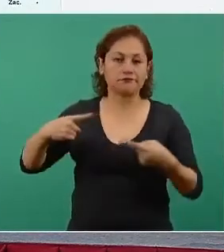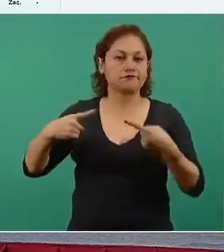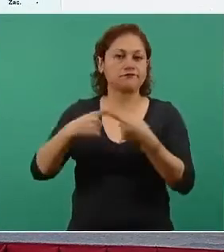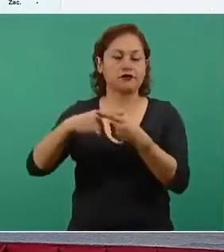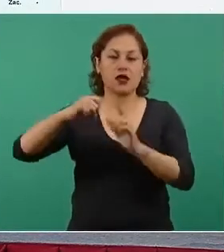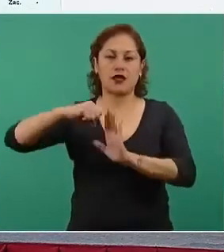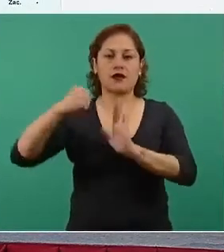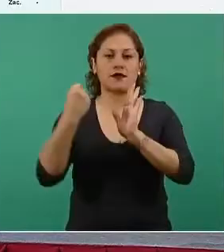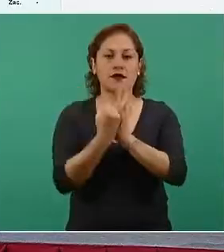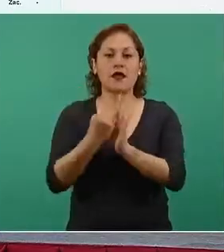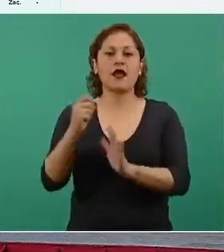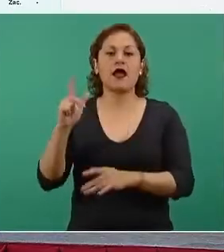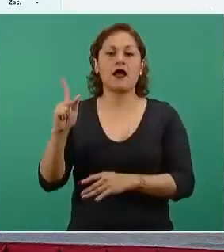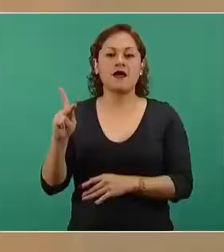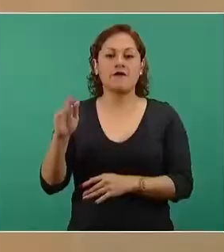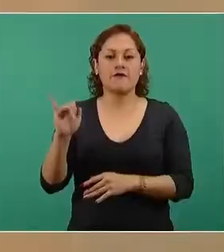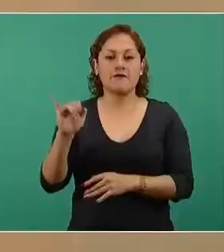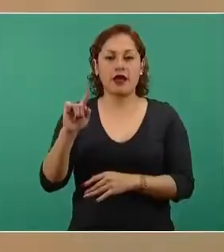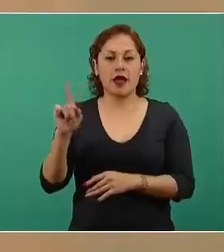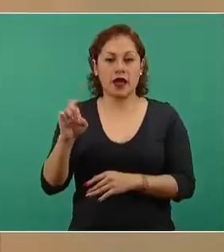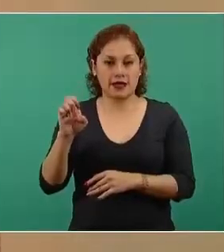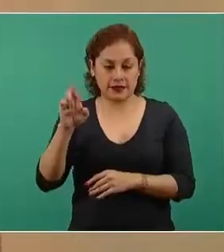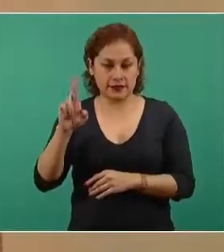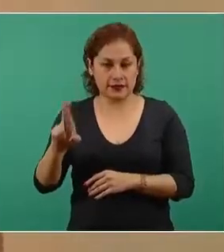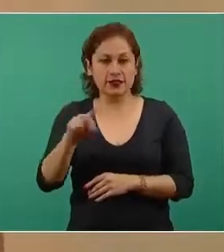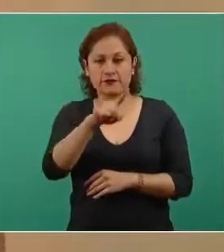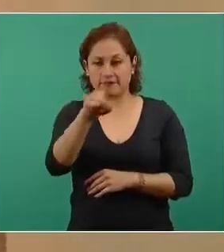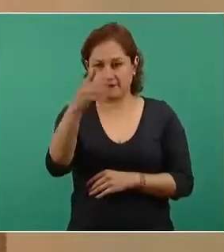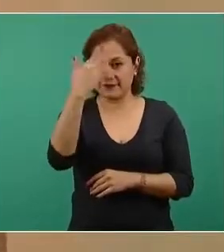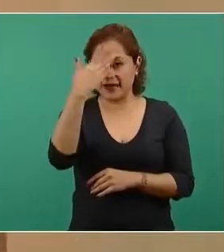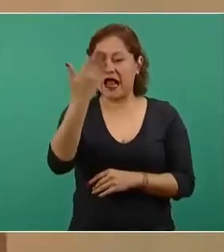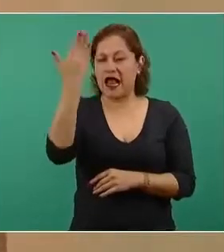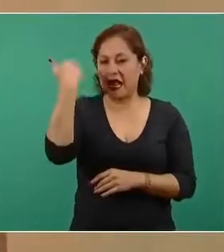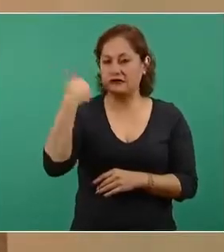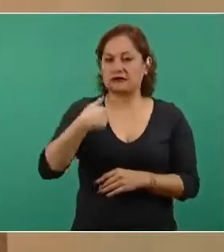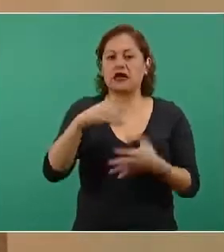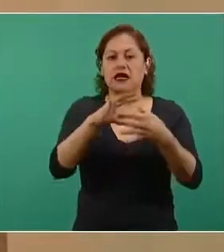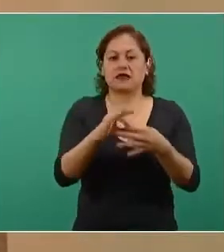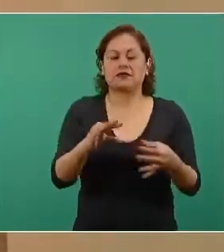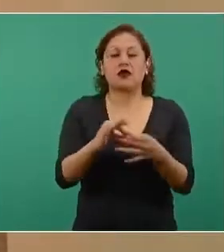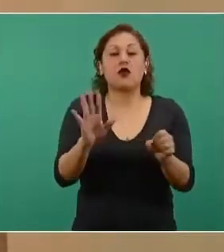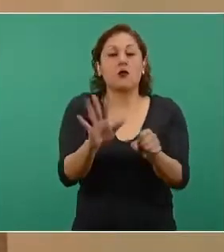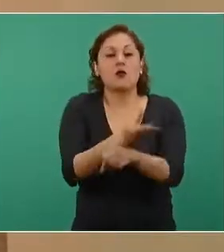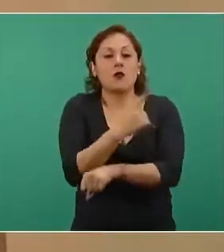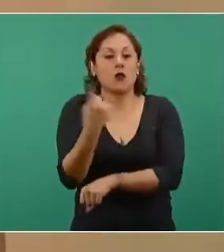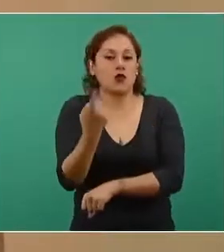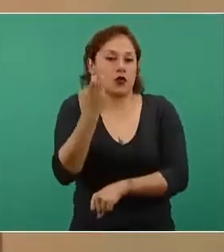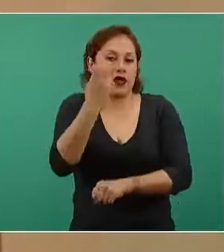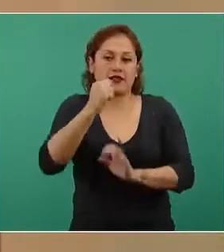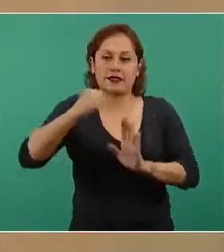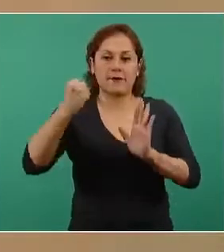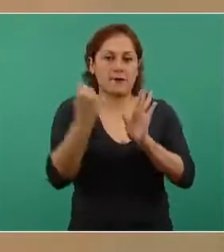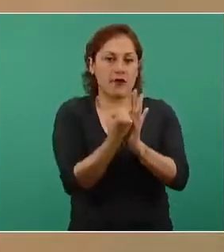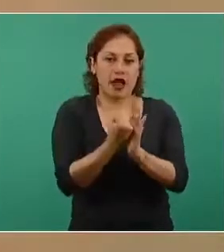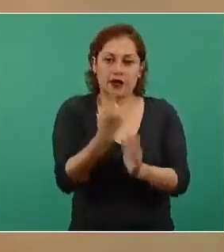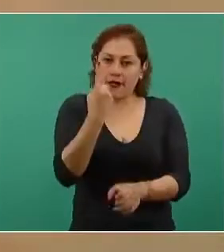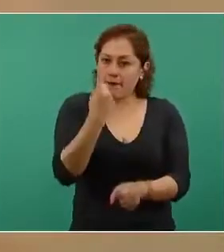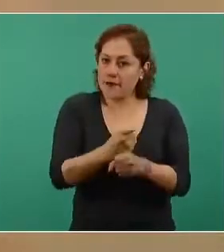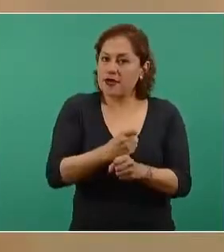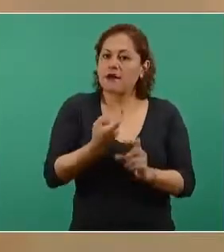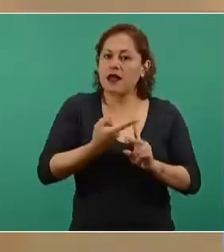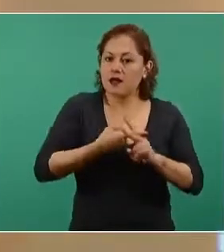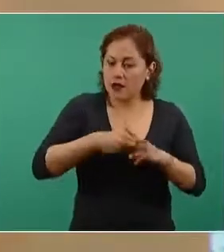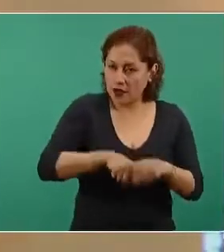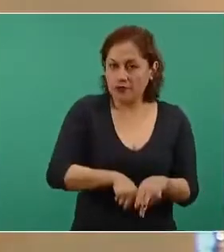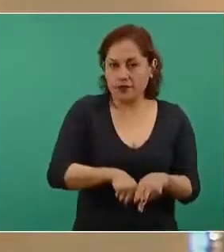venido explicando que esto se debe a que esta fue la vacuna que se aplicó en primer momento para el personal de salud. Entonces,